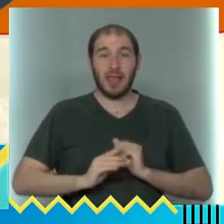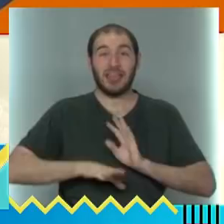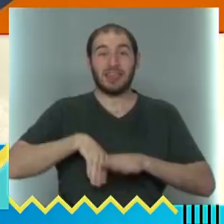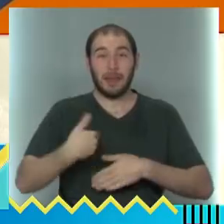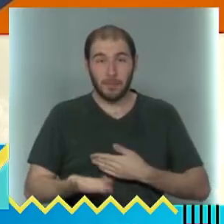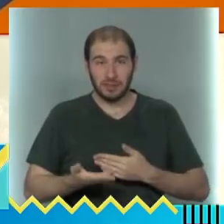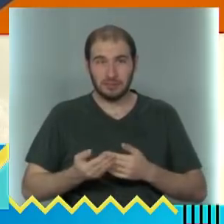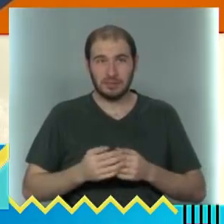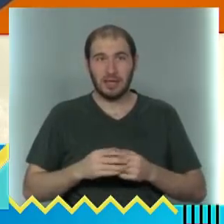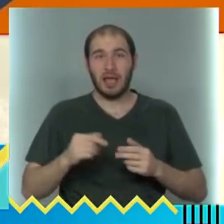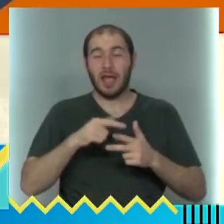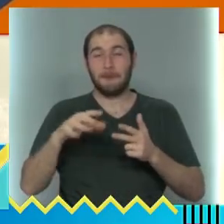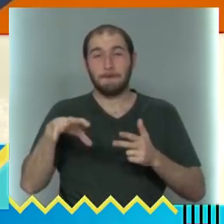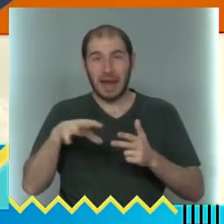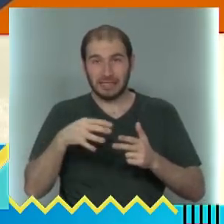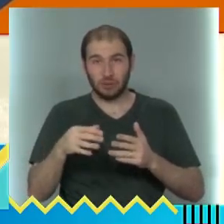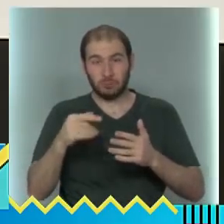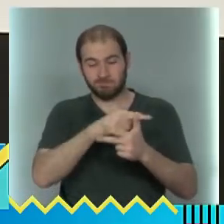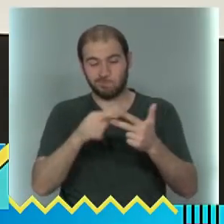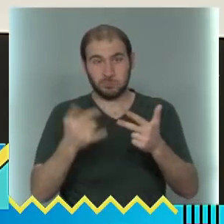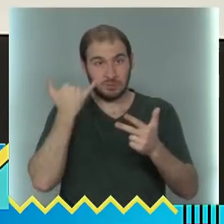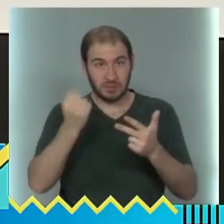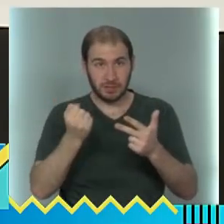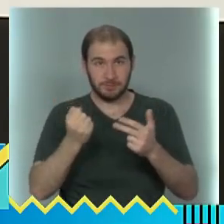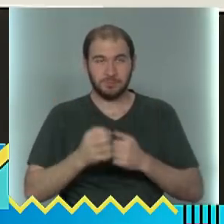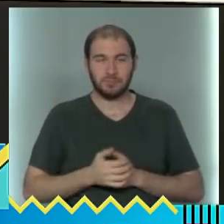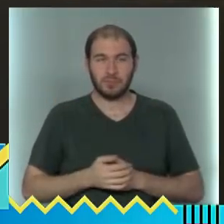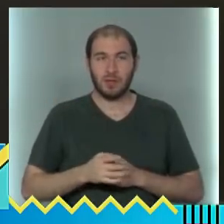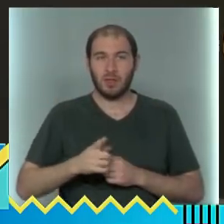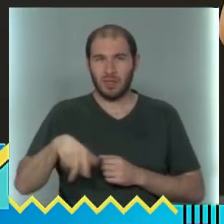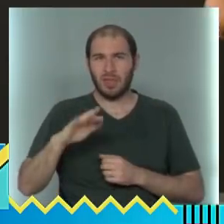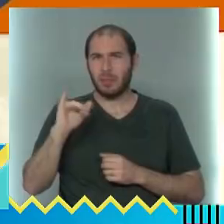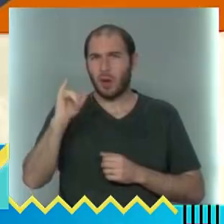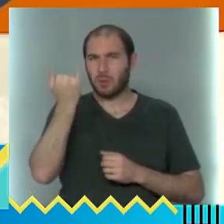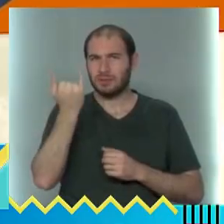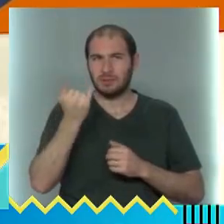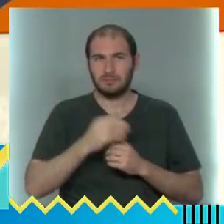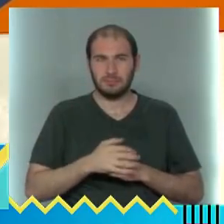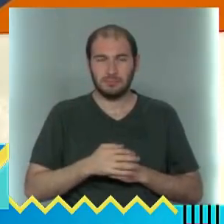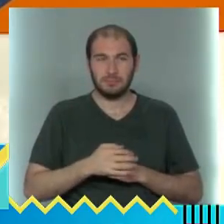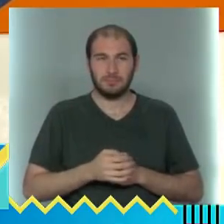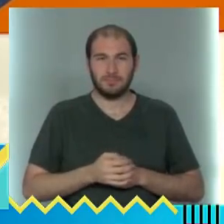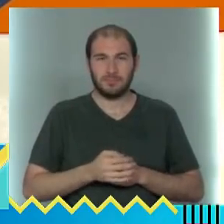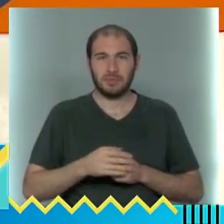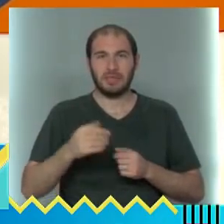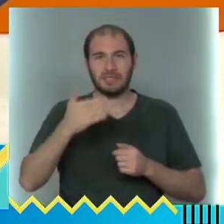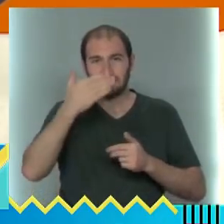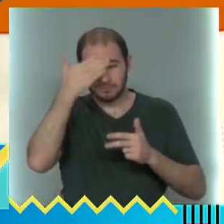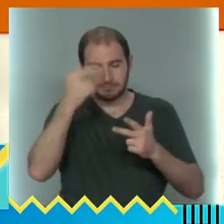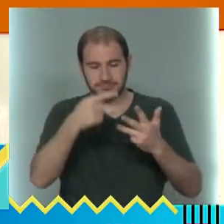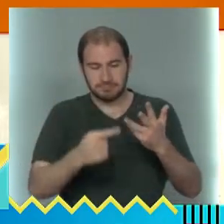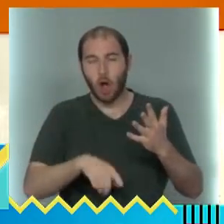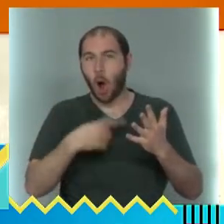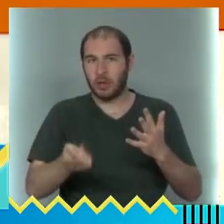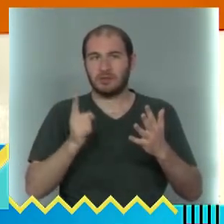Después de conformar el síndrome parkinsoniano, nosotros tenemos y nos damos cuenta que existen muchos otros síntomas que nos ayudan